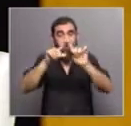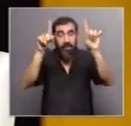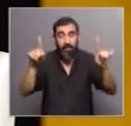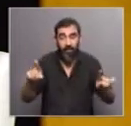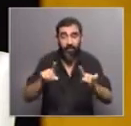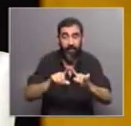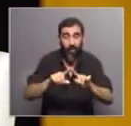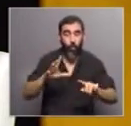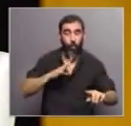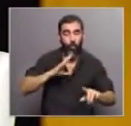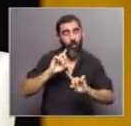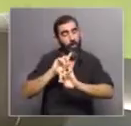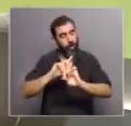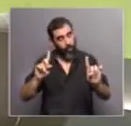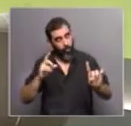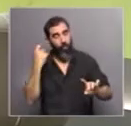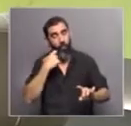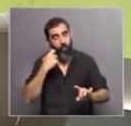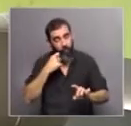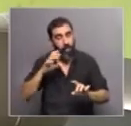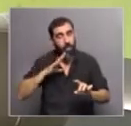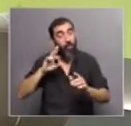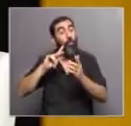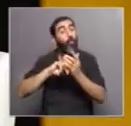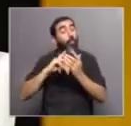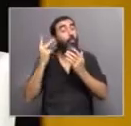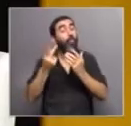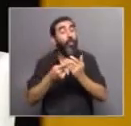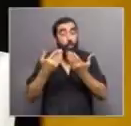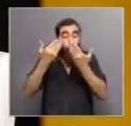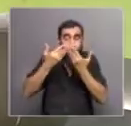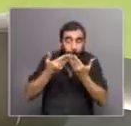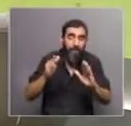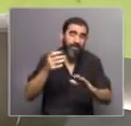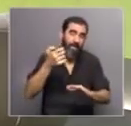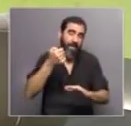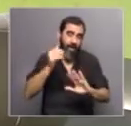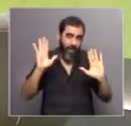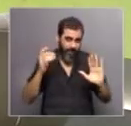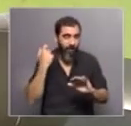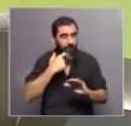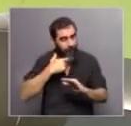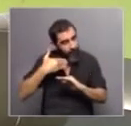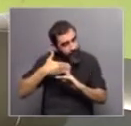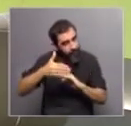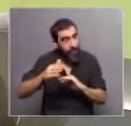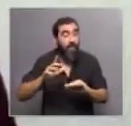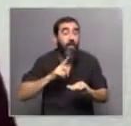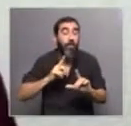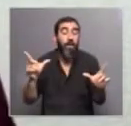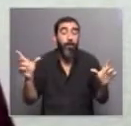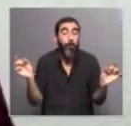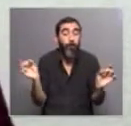certificaciones de consumo energético y demás, la eficiencia. Esto del proyecto recién está arrancando ahora. Exactamente, va a estar, se espera que esté